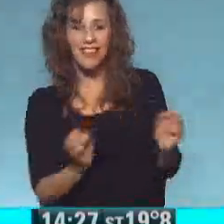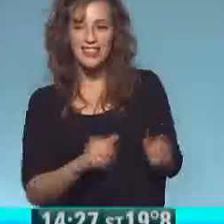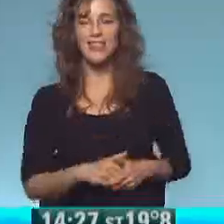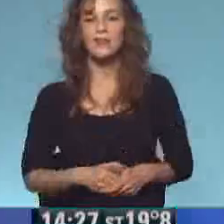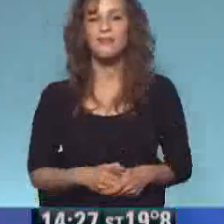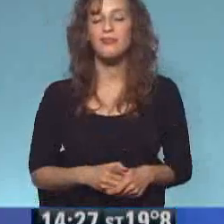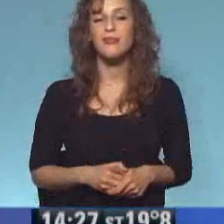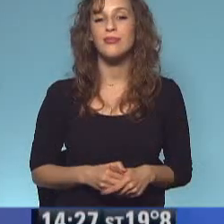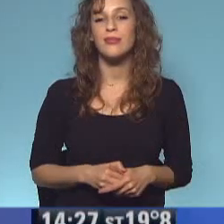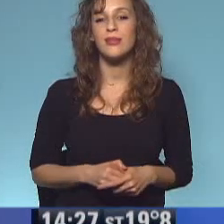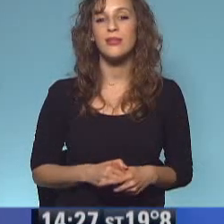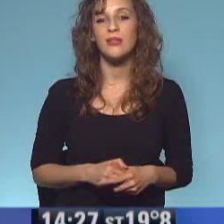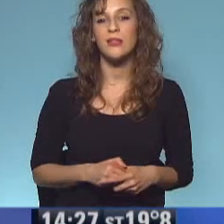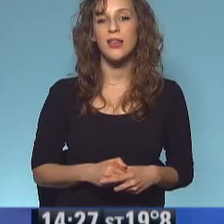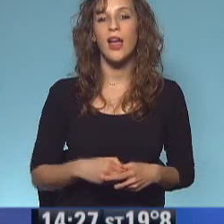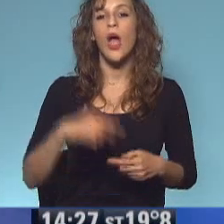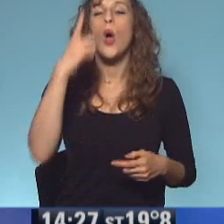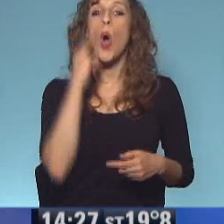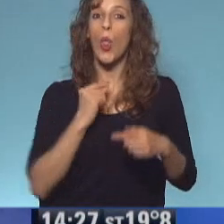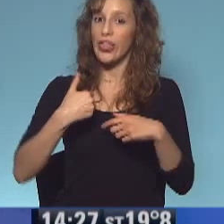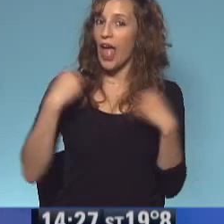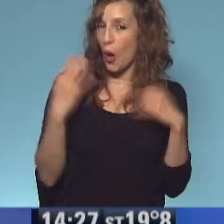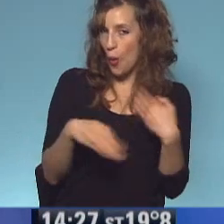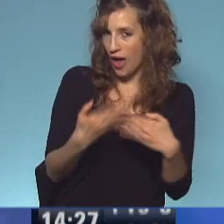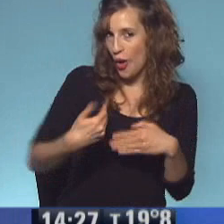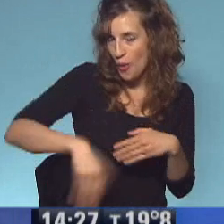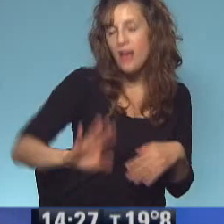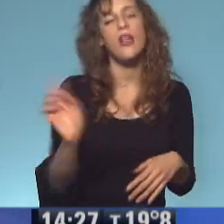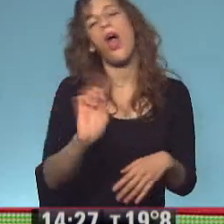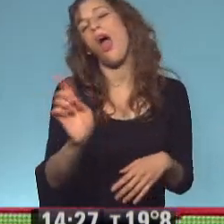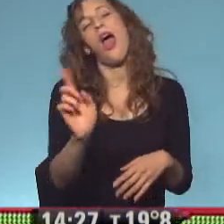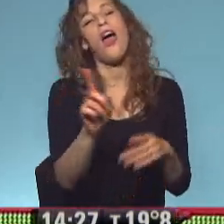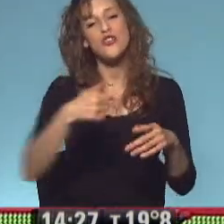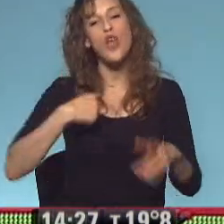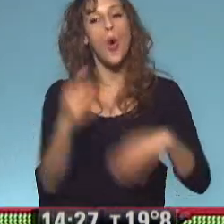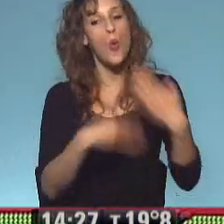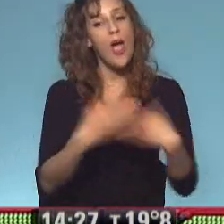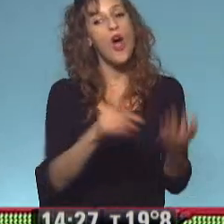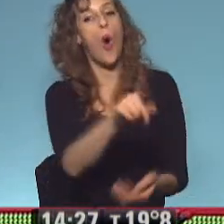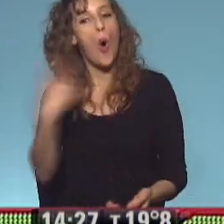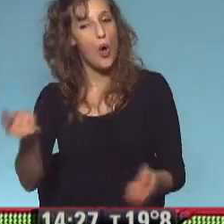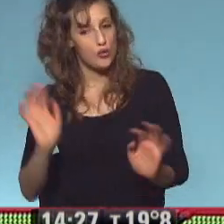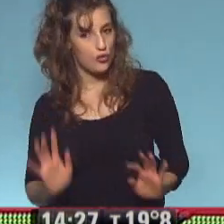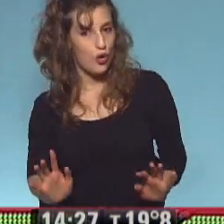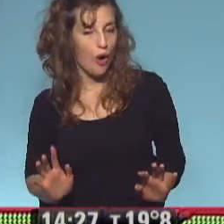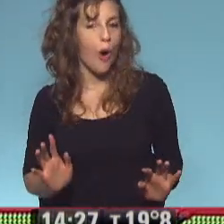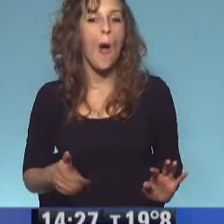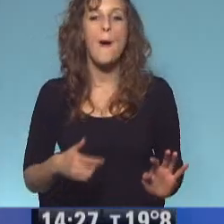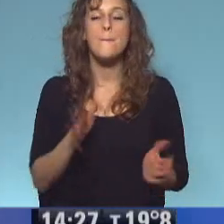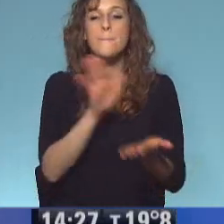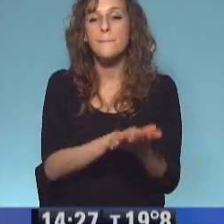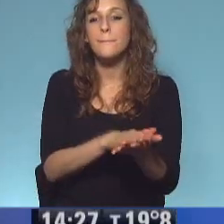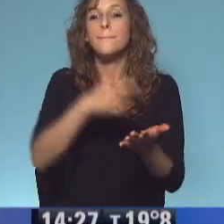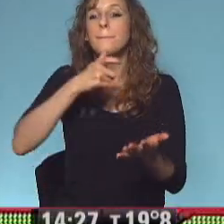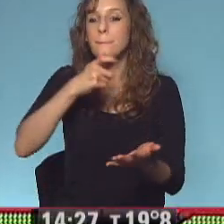tildes. Juguémoslo algún día. Después yo te voy a enseñar. Yo te voy a enseñar otro juego de las tildes, que es llamar a las palabras para saber dónde va la tilde. Por ejemplo,